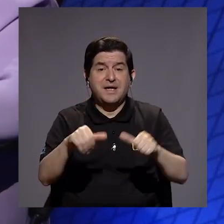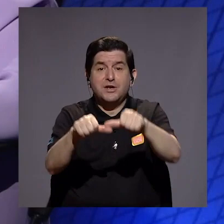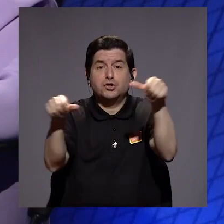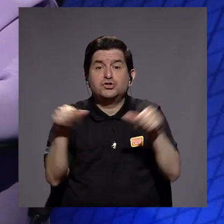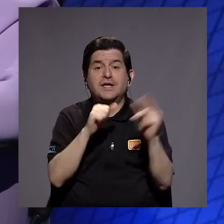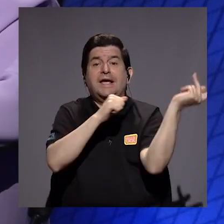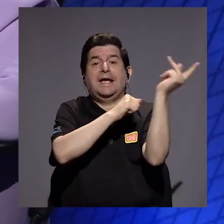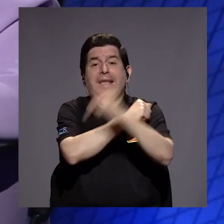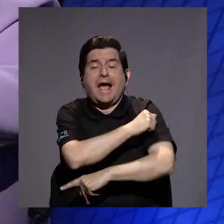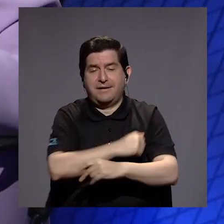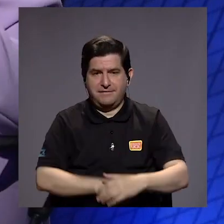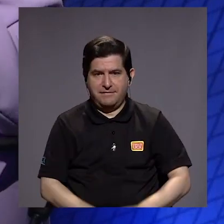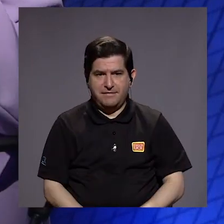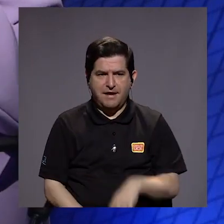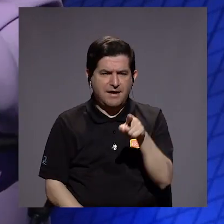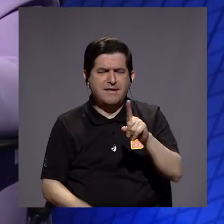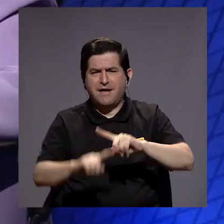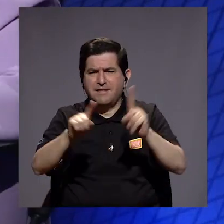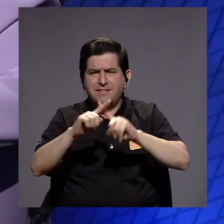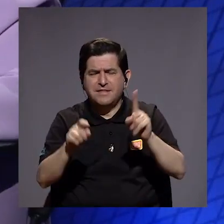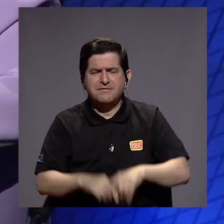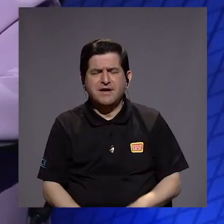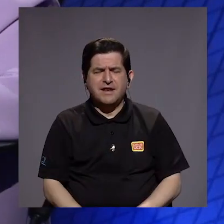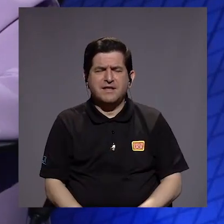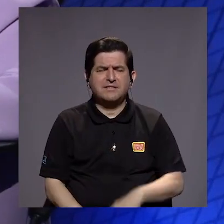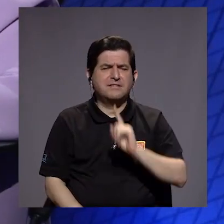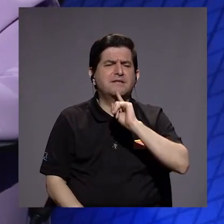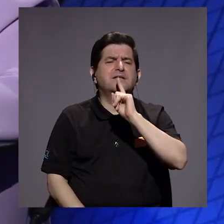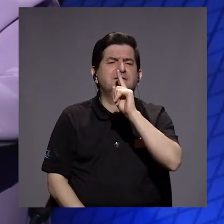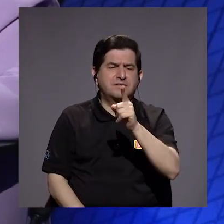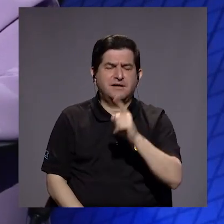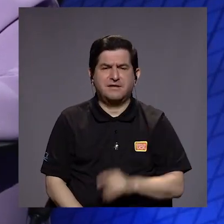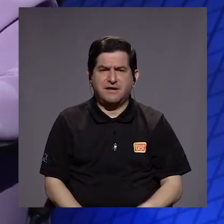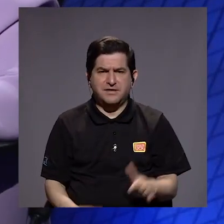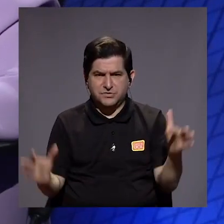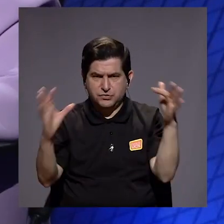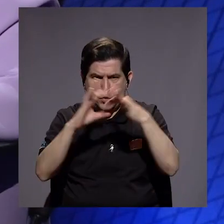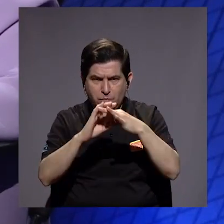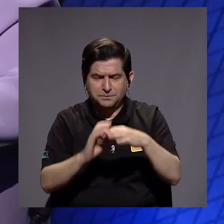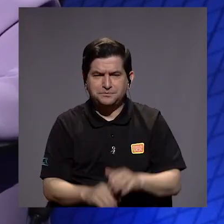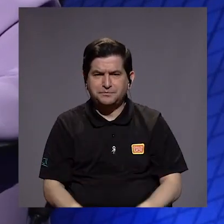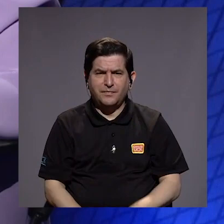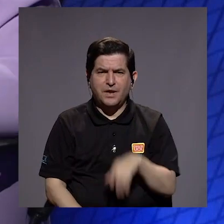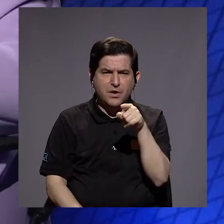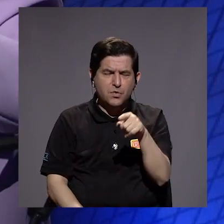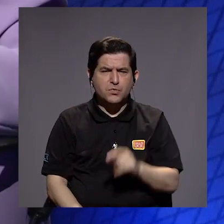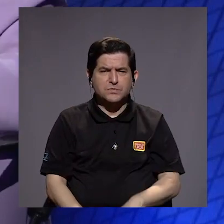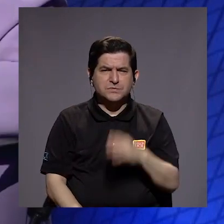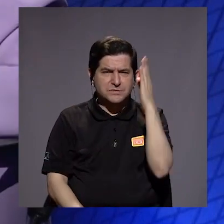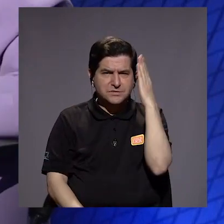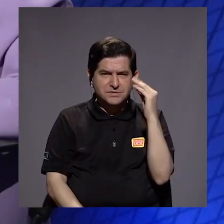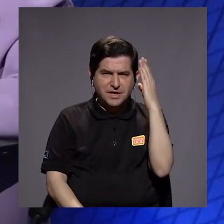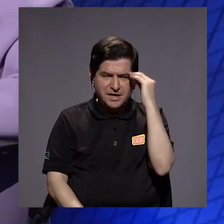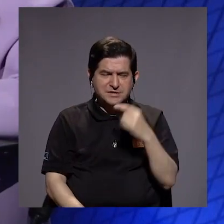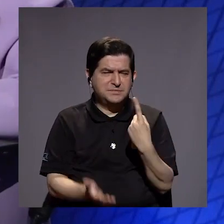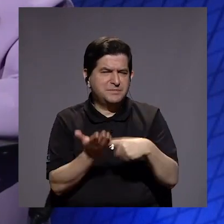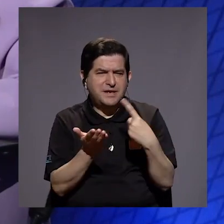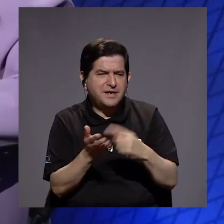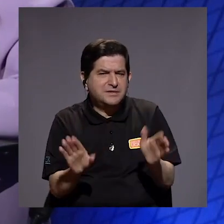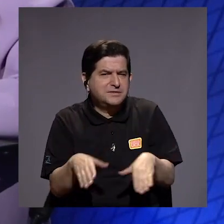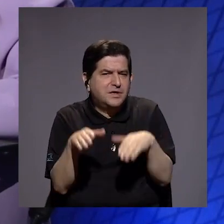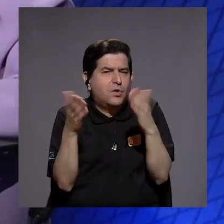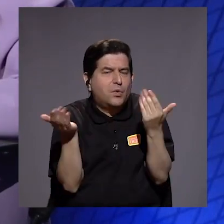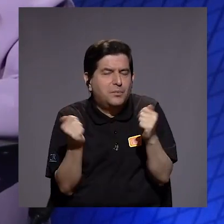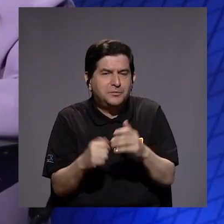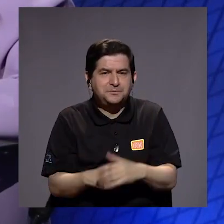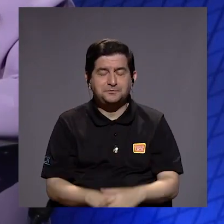en lo penal, y hacía una serie de manifestaciones al respecto. ¿Cómo vivió usted esa